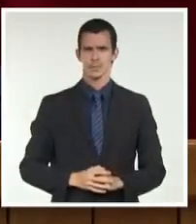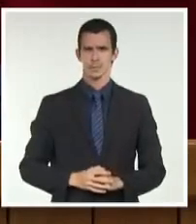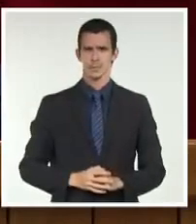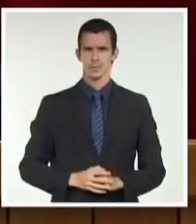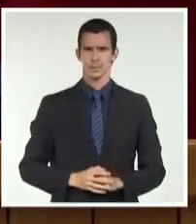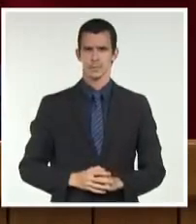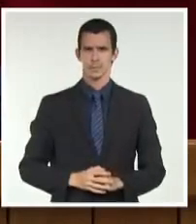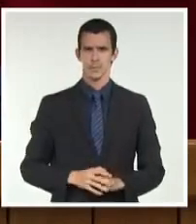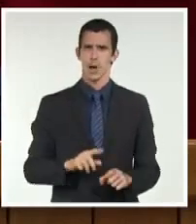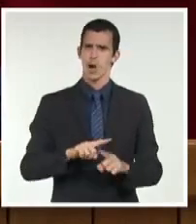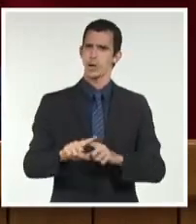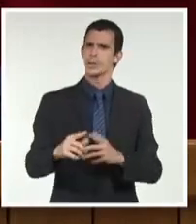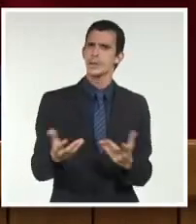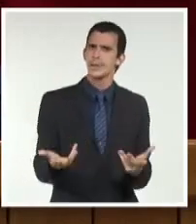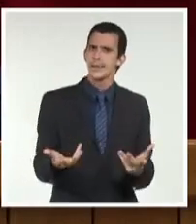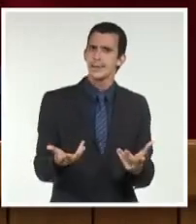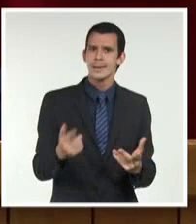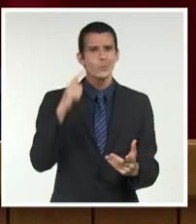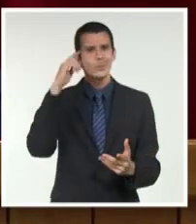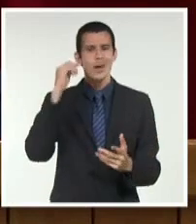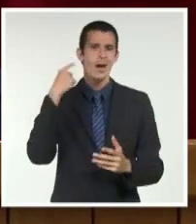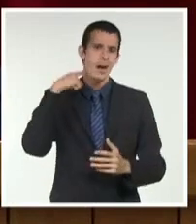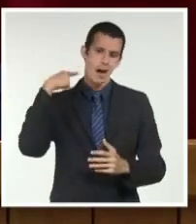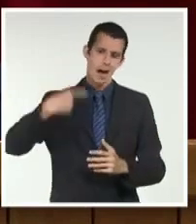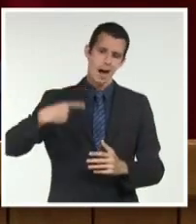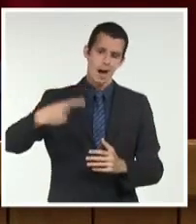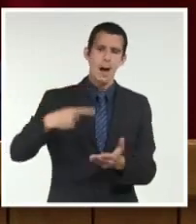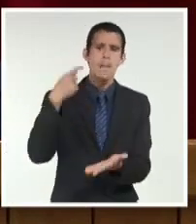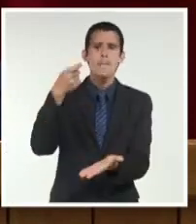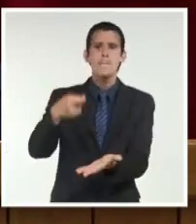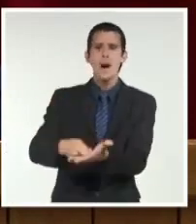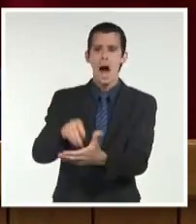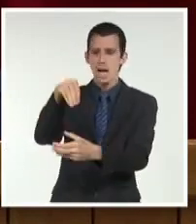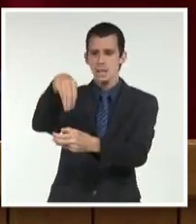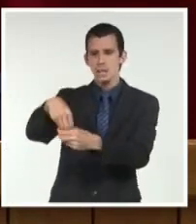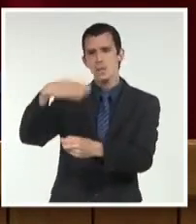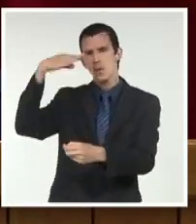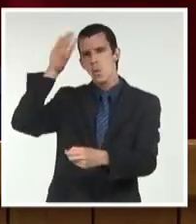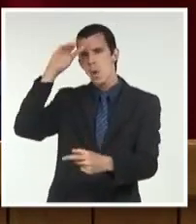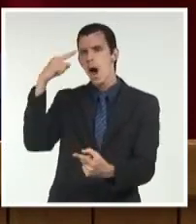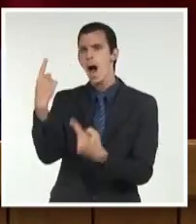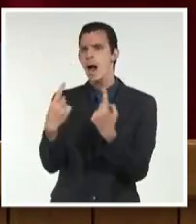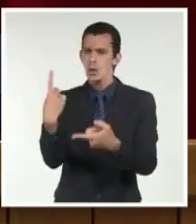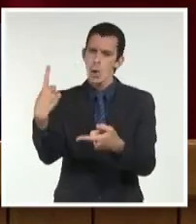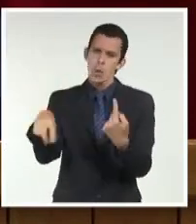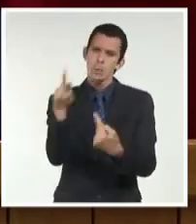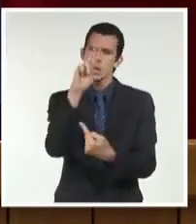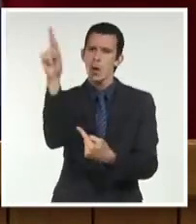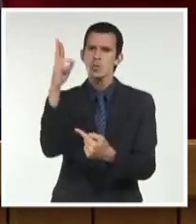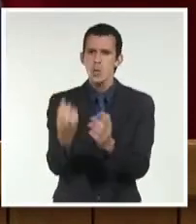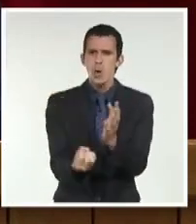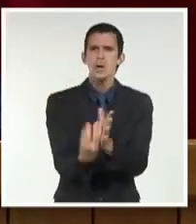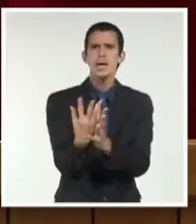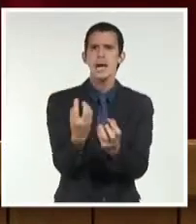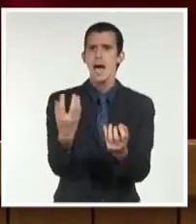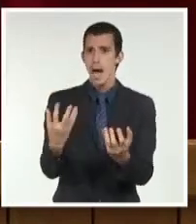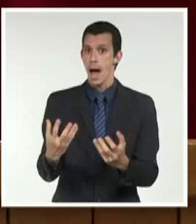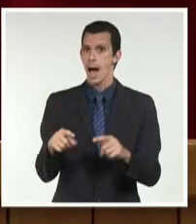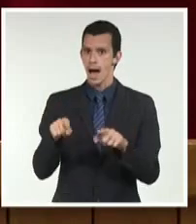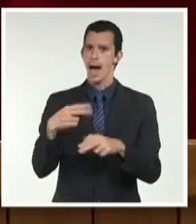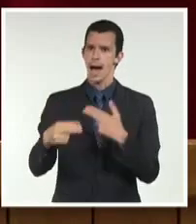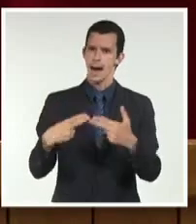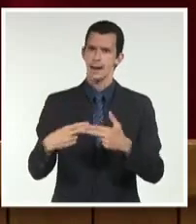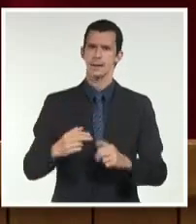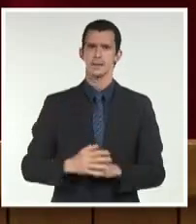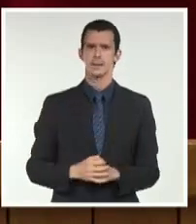desestabilizar políticamente al país. El gobierno estadounidense dedica anualmente a ese propósito decenas